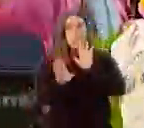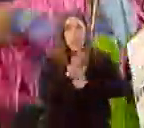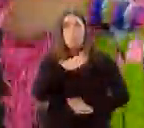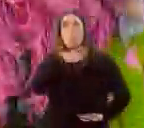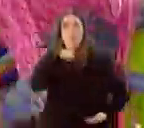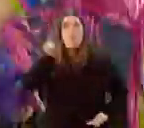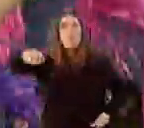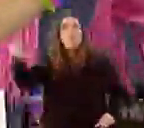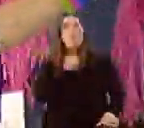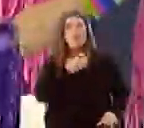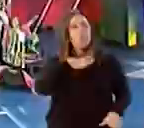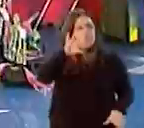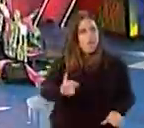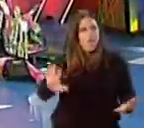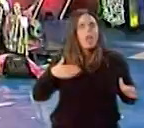hermana